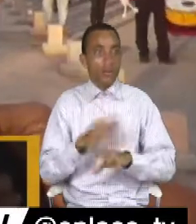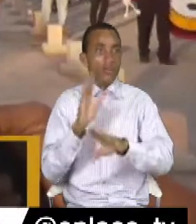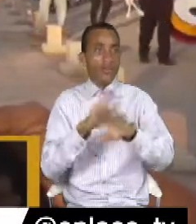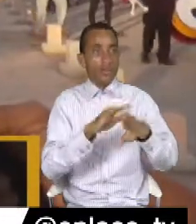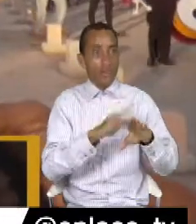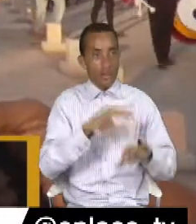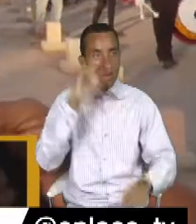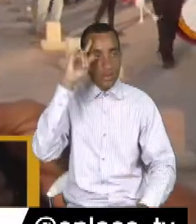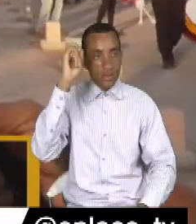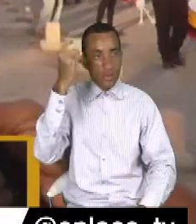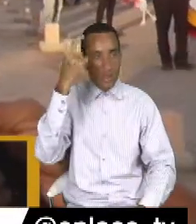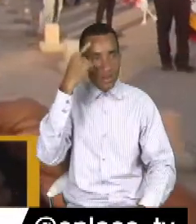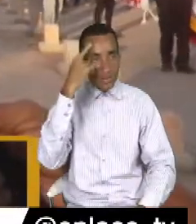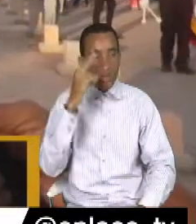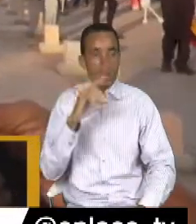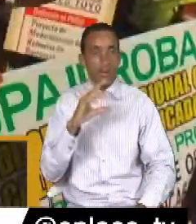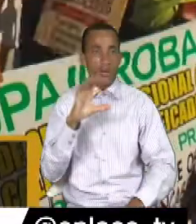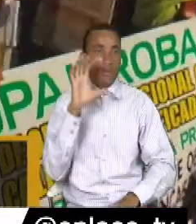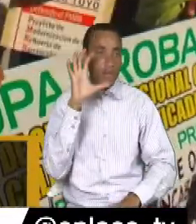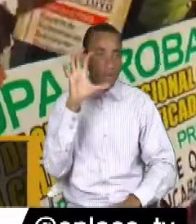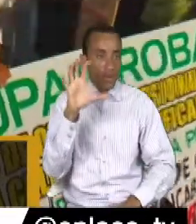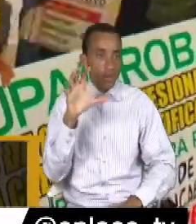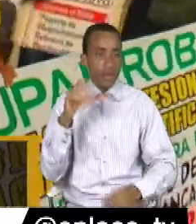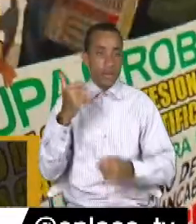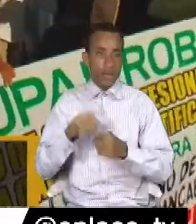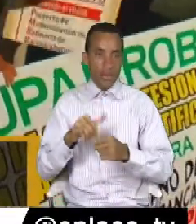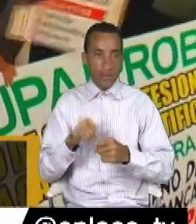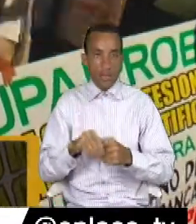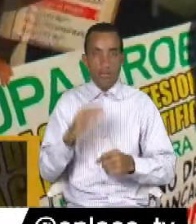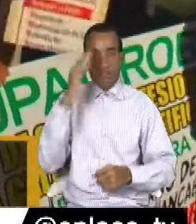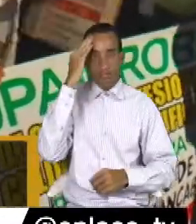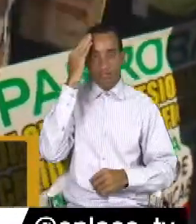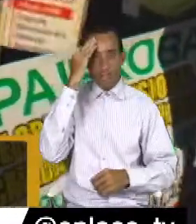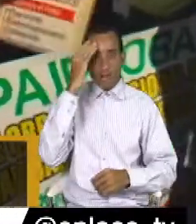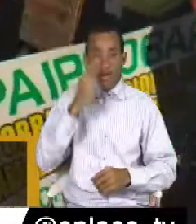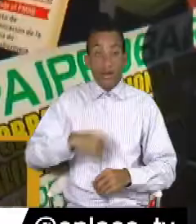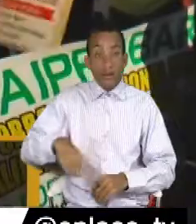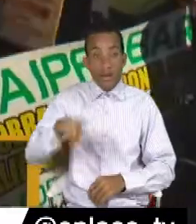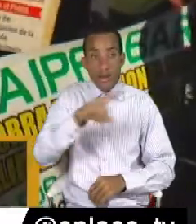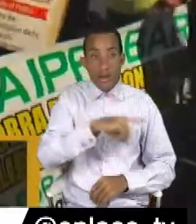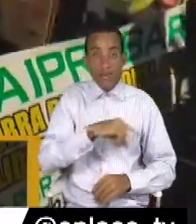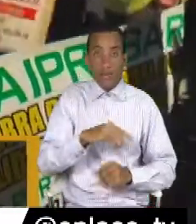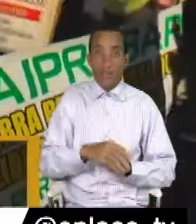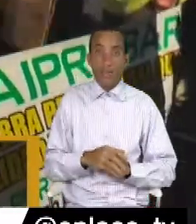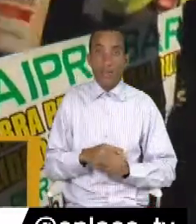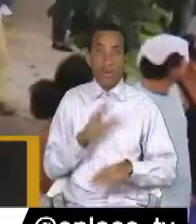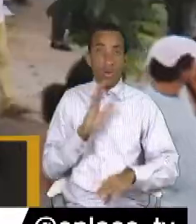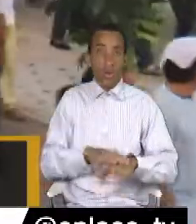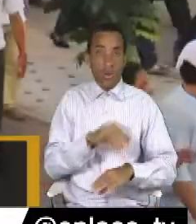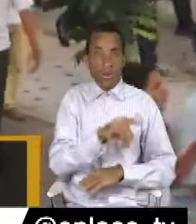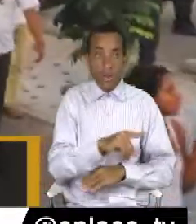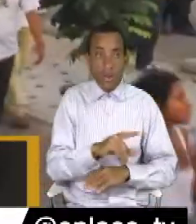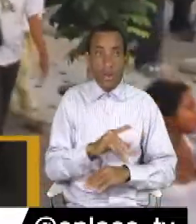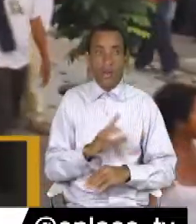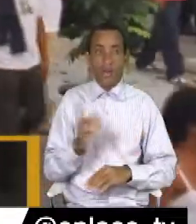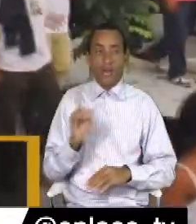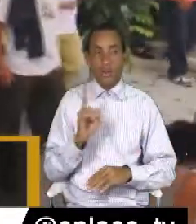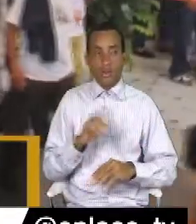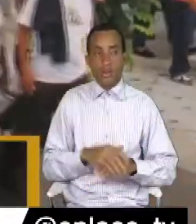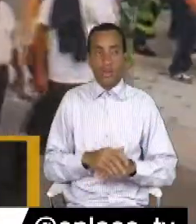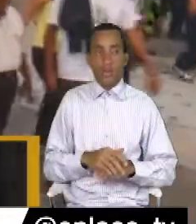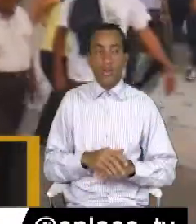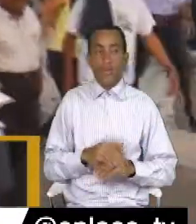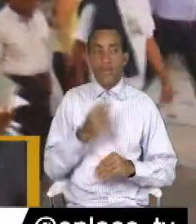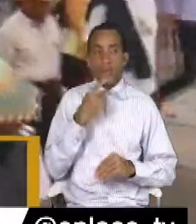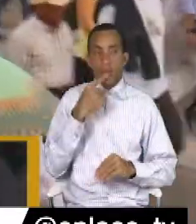gobierno, al país, a Ecopetrol, donde sabemos que pues no, ellos no son los culpables. Aquí no es buscar culpables, sino pues